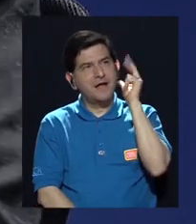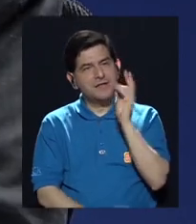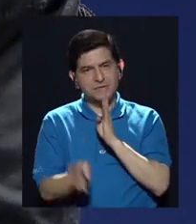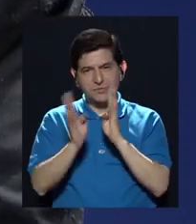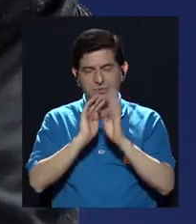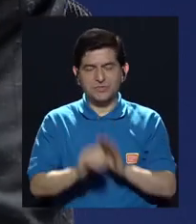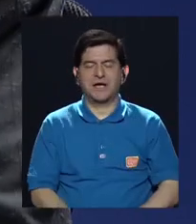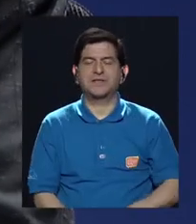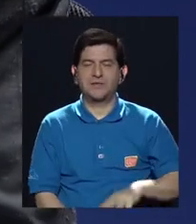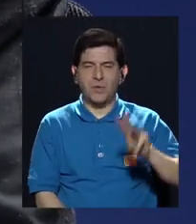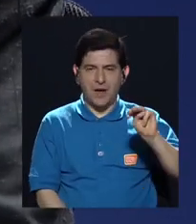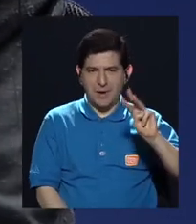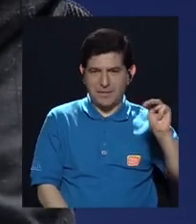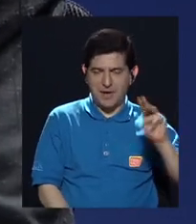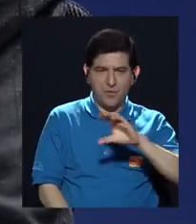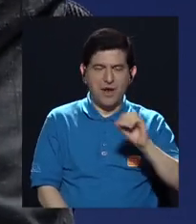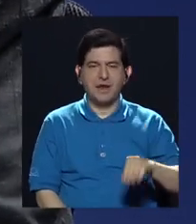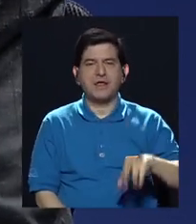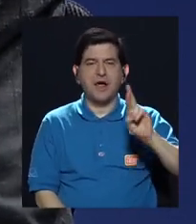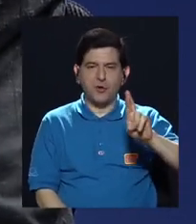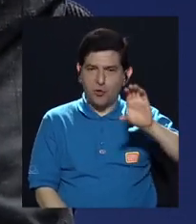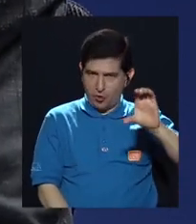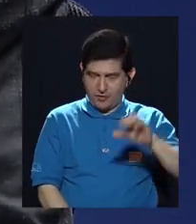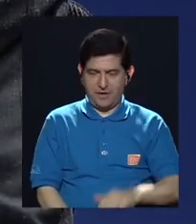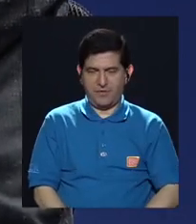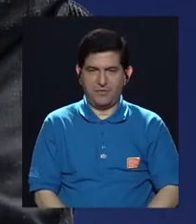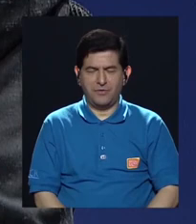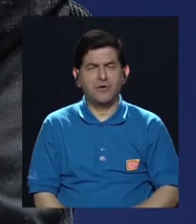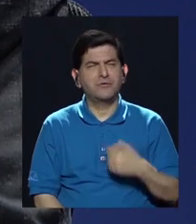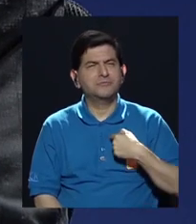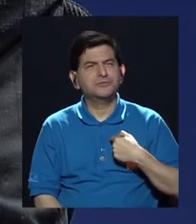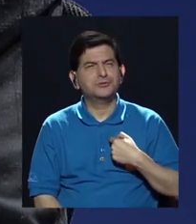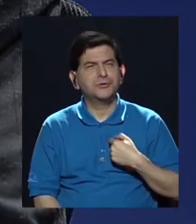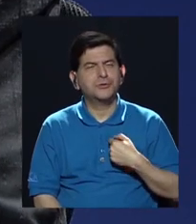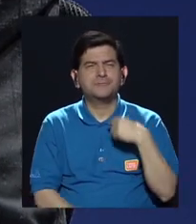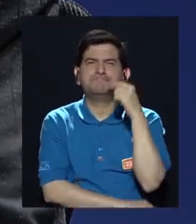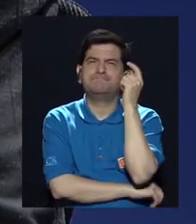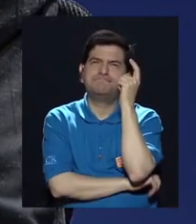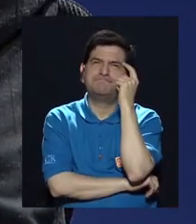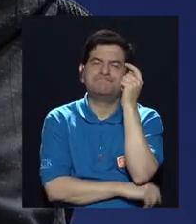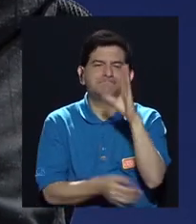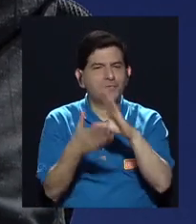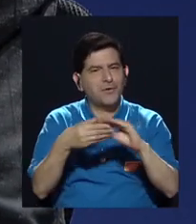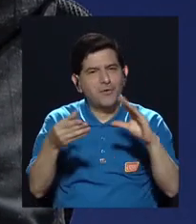oyendo hablar a don Manuel y a don Rodrigo, se me ocurre